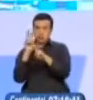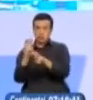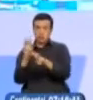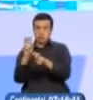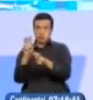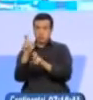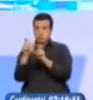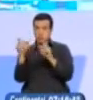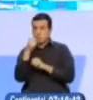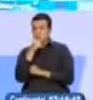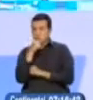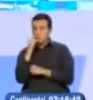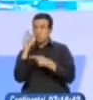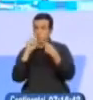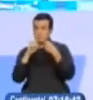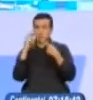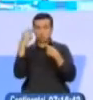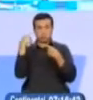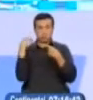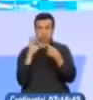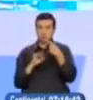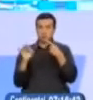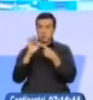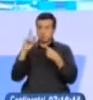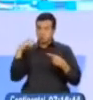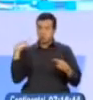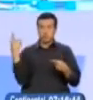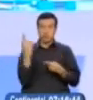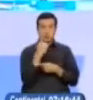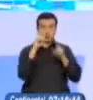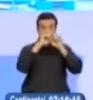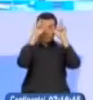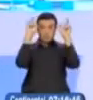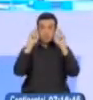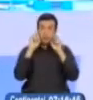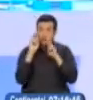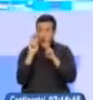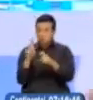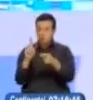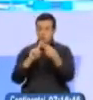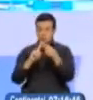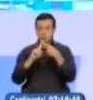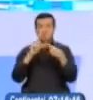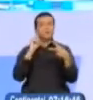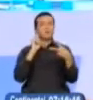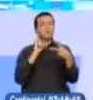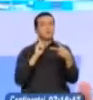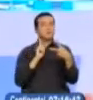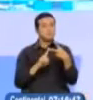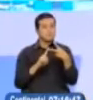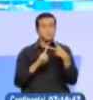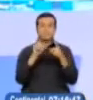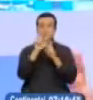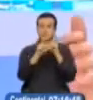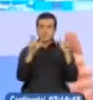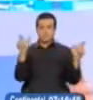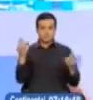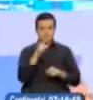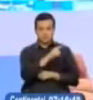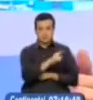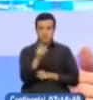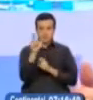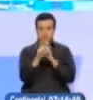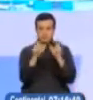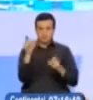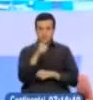de la opinión pública. Esa es una tarea que nos corresponde a quienes hacemos investigación de la opinión pública, pero también al público, es decir,